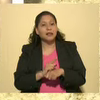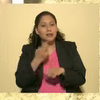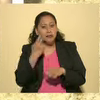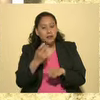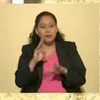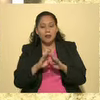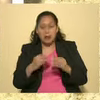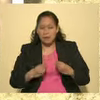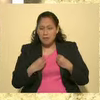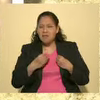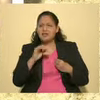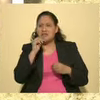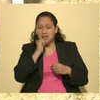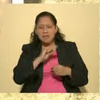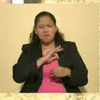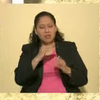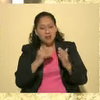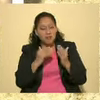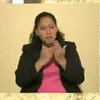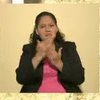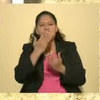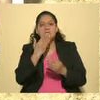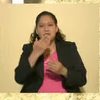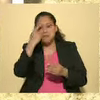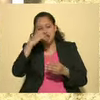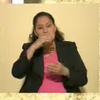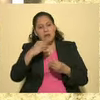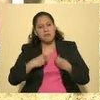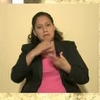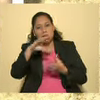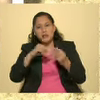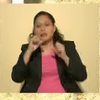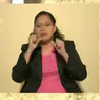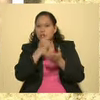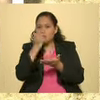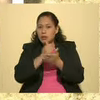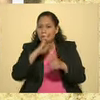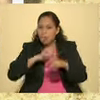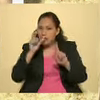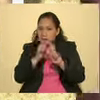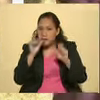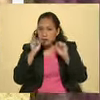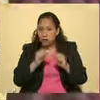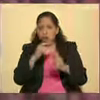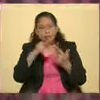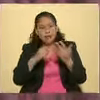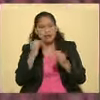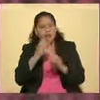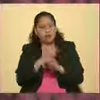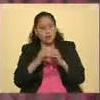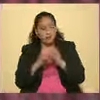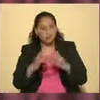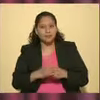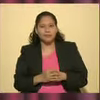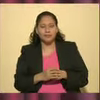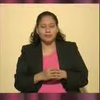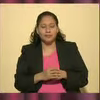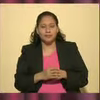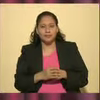el que el buen vivir va a imperar, vas a ver que es la ciudad maravillosa para vivir, la ciudad más segura del país, la ciudad que tiene de todo para disfrutarla.